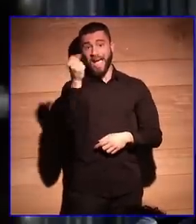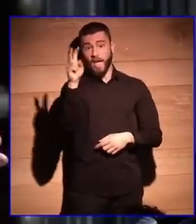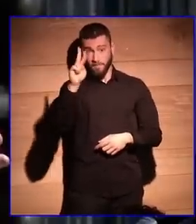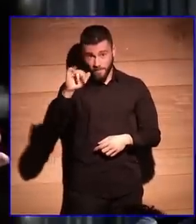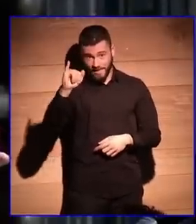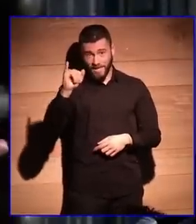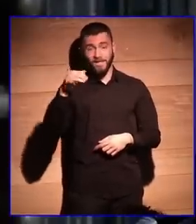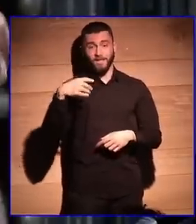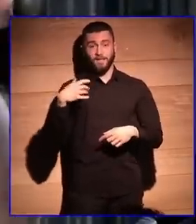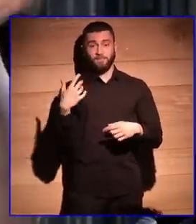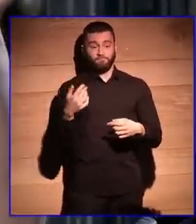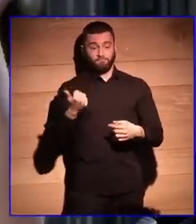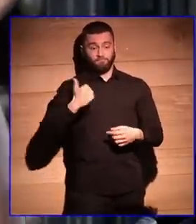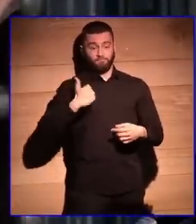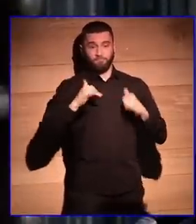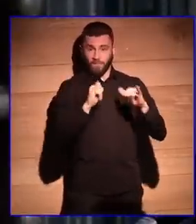Es que es lo que acaba de decir Rodrigo.